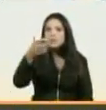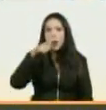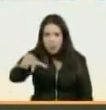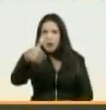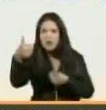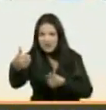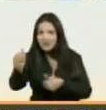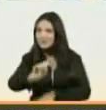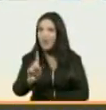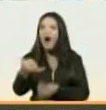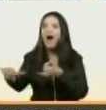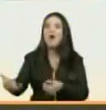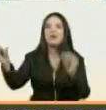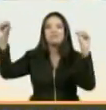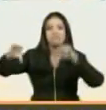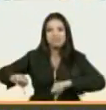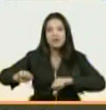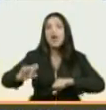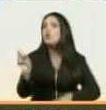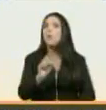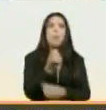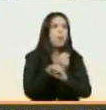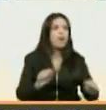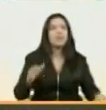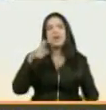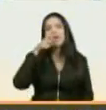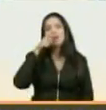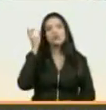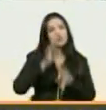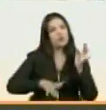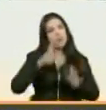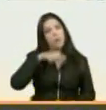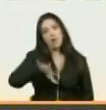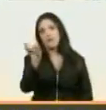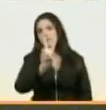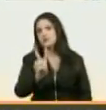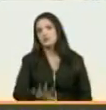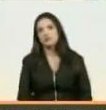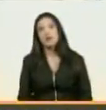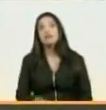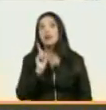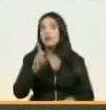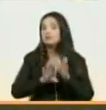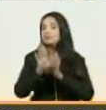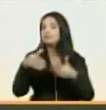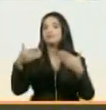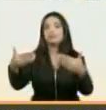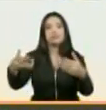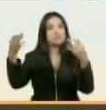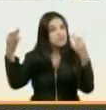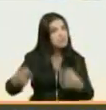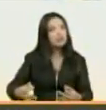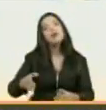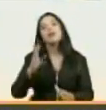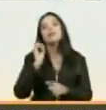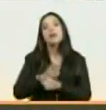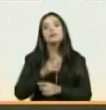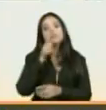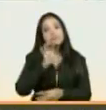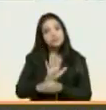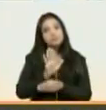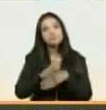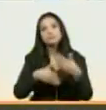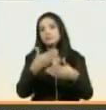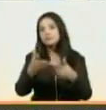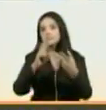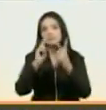ser la suerte para el pueblo venezolano. Personas asesinadas cada año. Bueno, hay que avanzar irreductiblemente en conservar y preservar